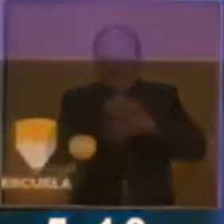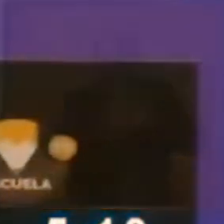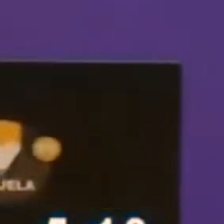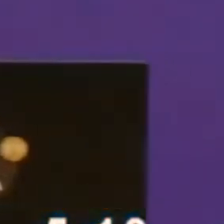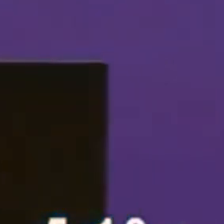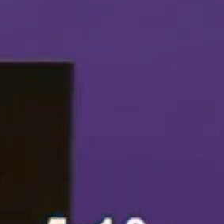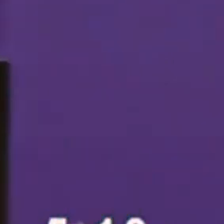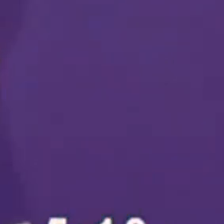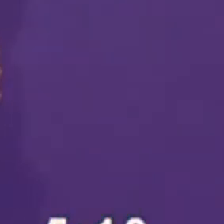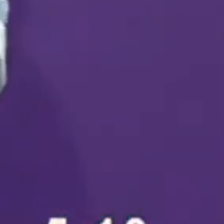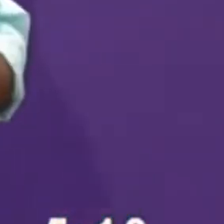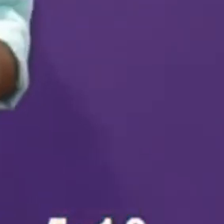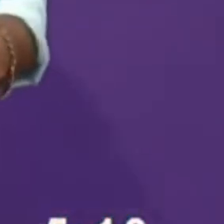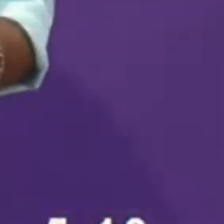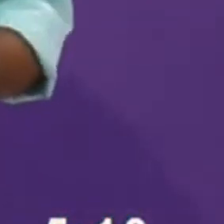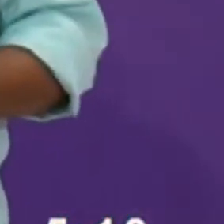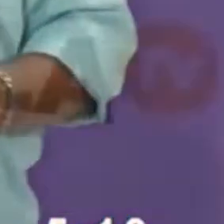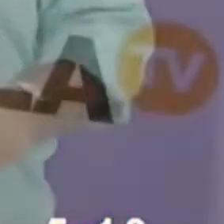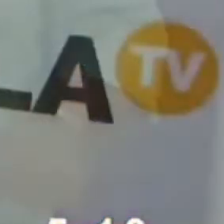volvemos?